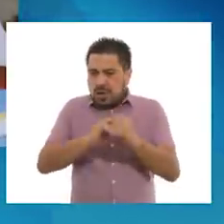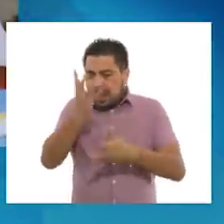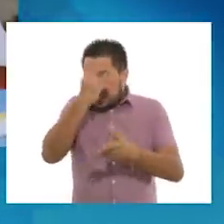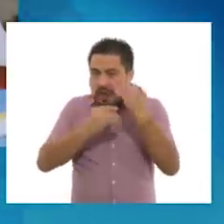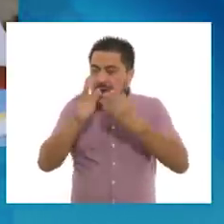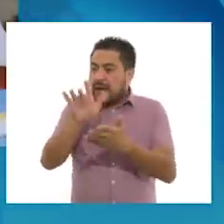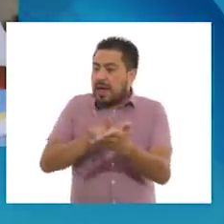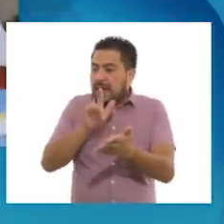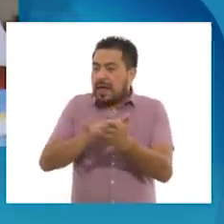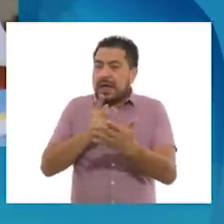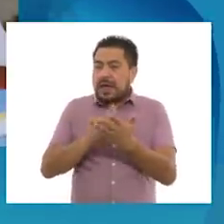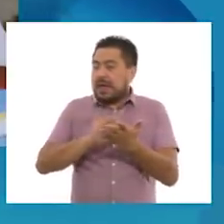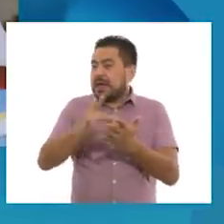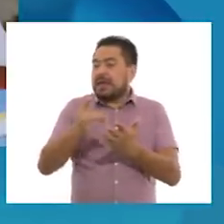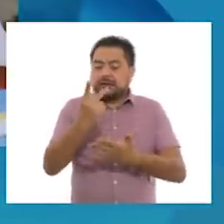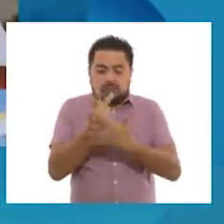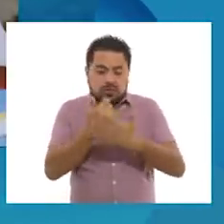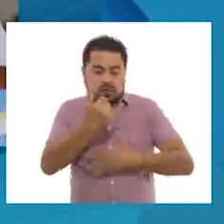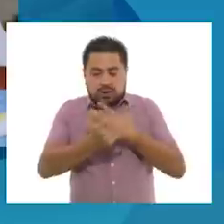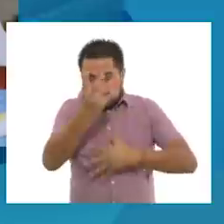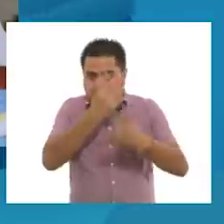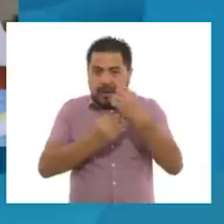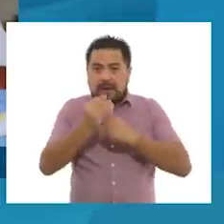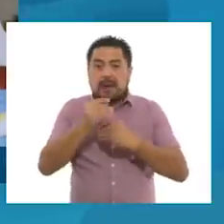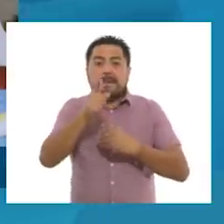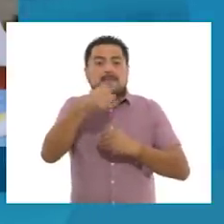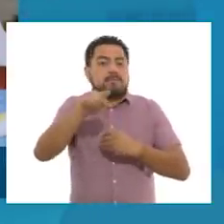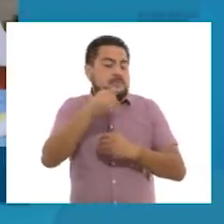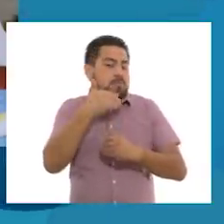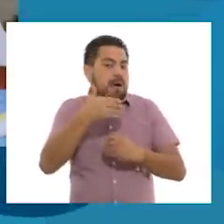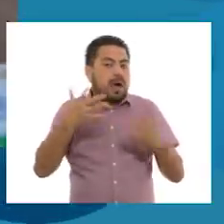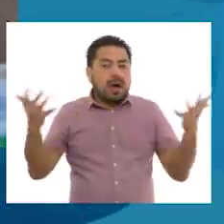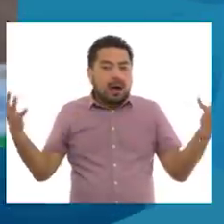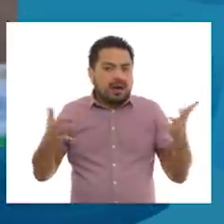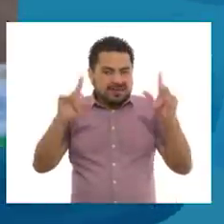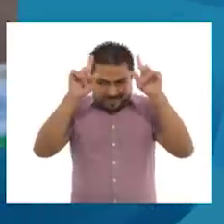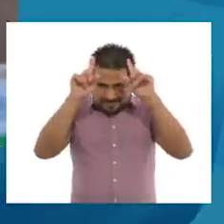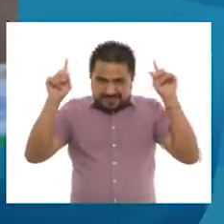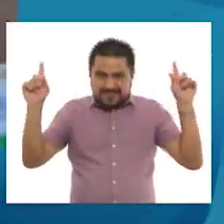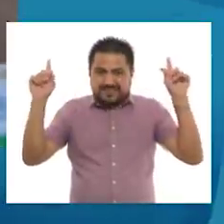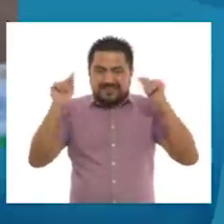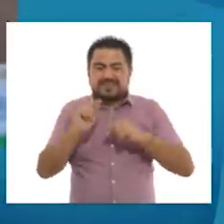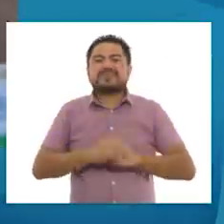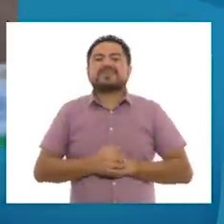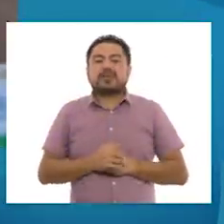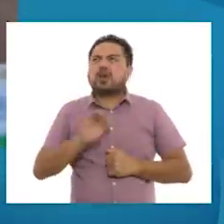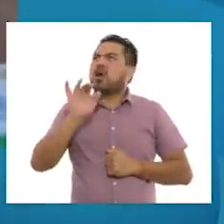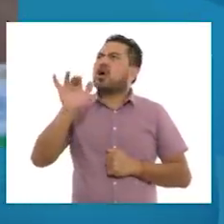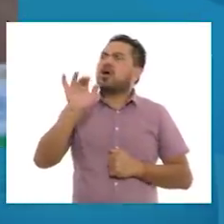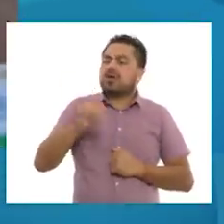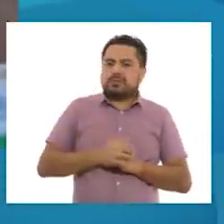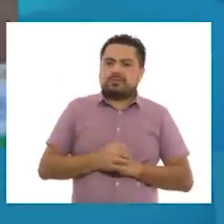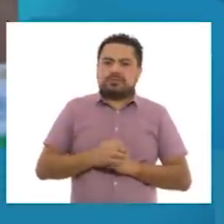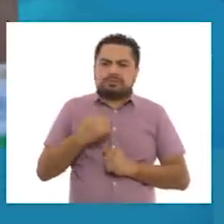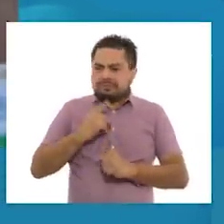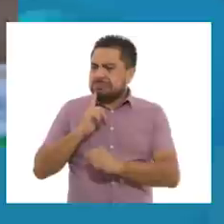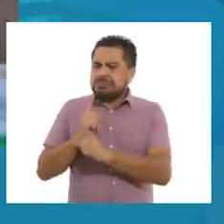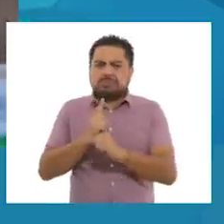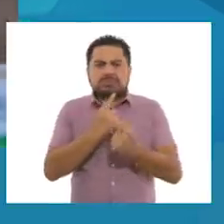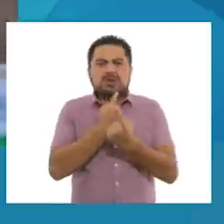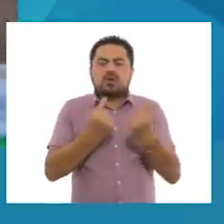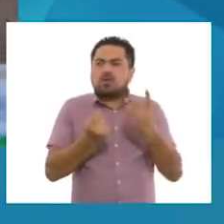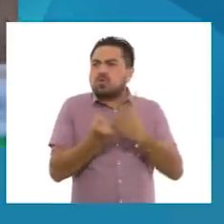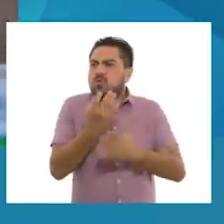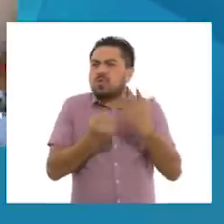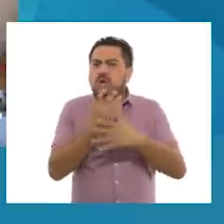aprendido gracias a su proyecto de aprendizaje. ¡Bien hecho, marineros y marineras! Oye, Celeste, pero yo veo muchas niñas y niños